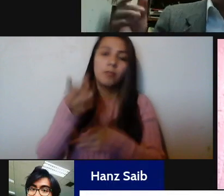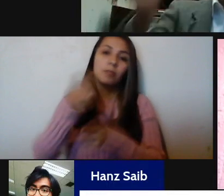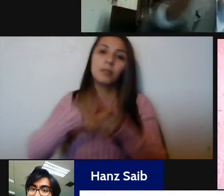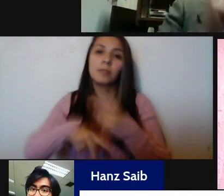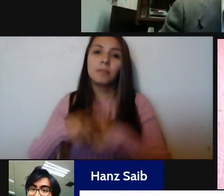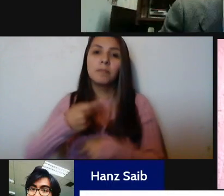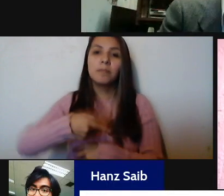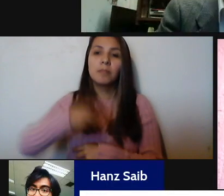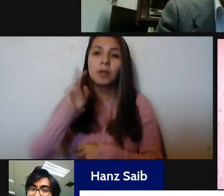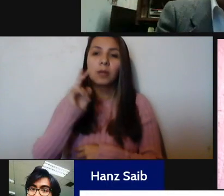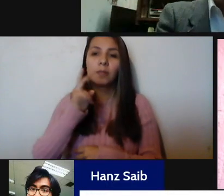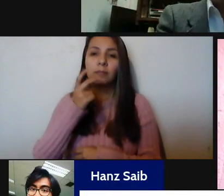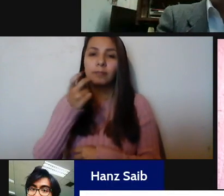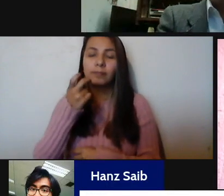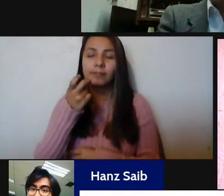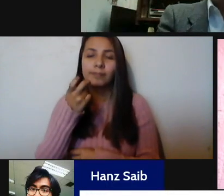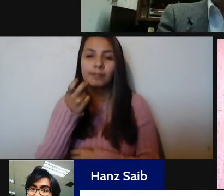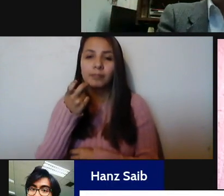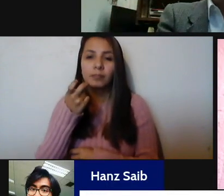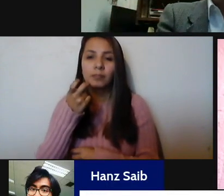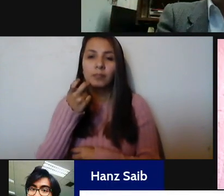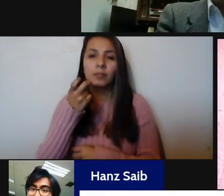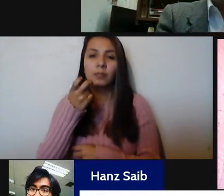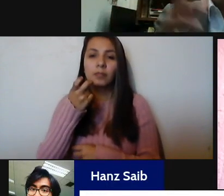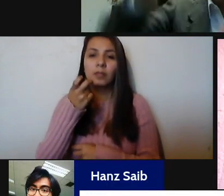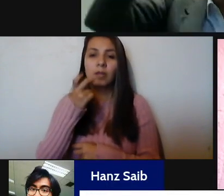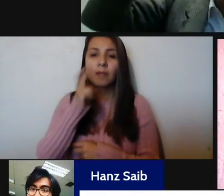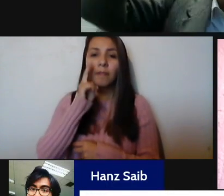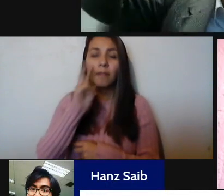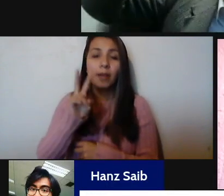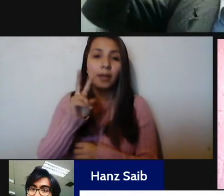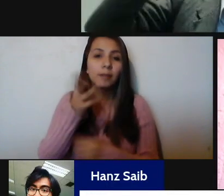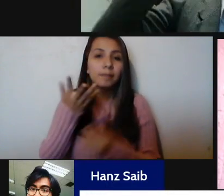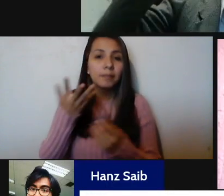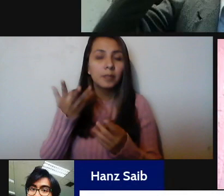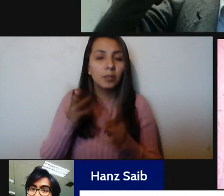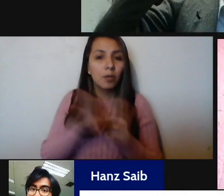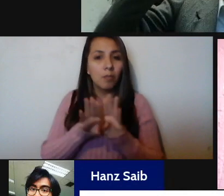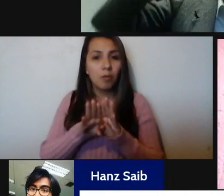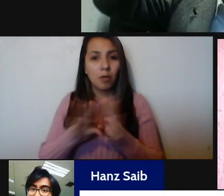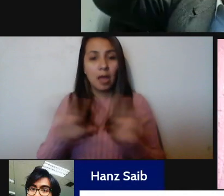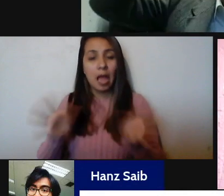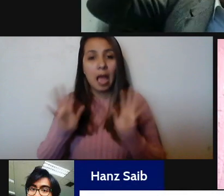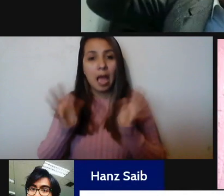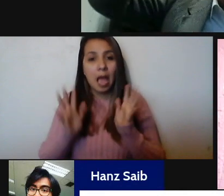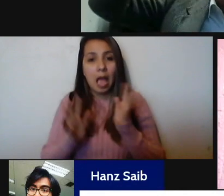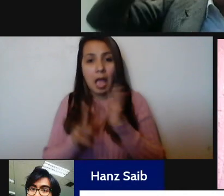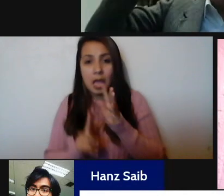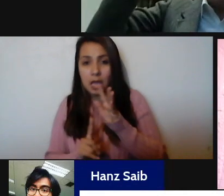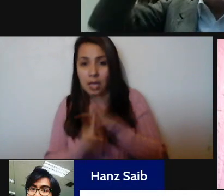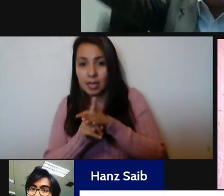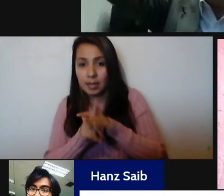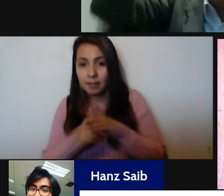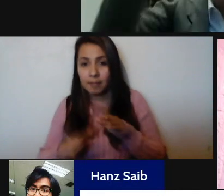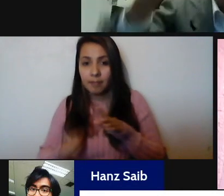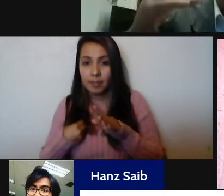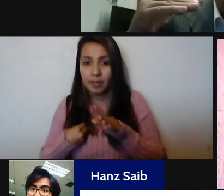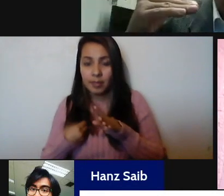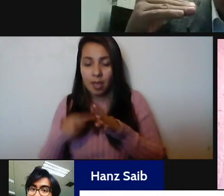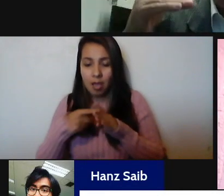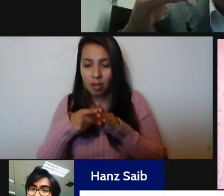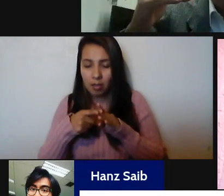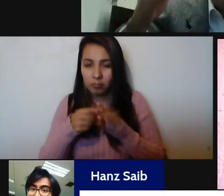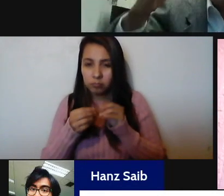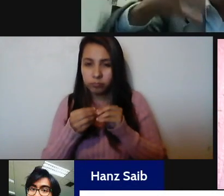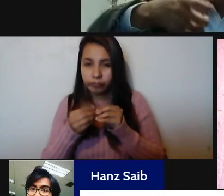vivos pudo tener un origen. Pero eso es como la visión, la filosofía de ver la vida ya desde arriba cuando